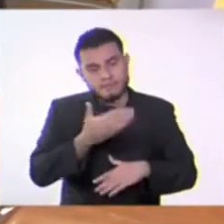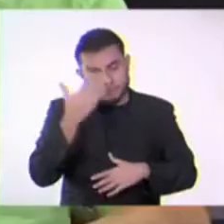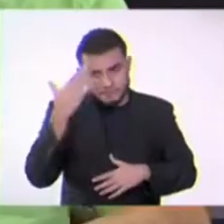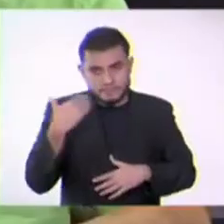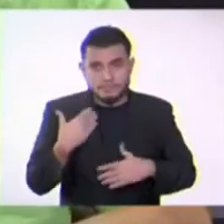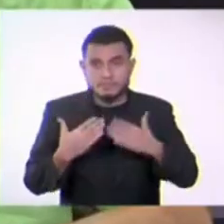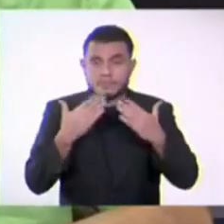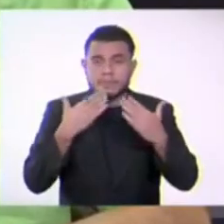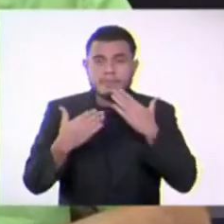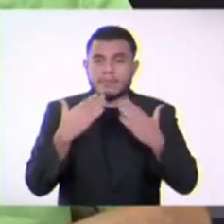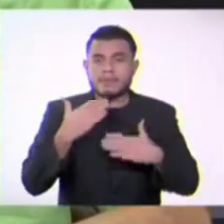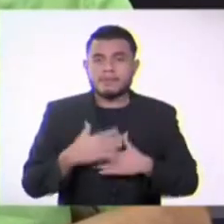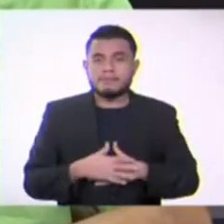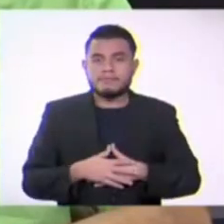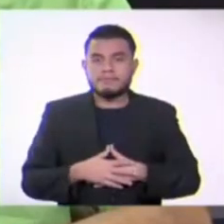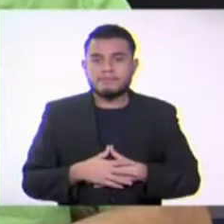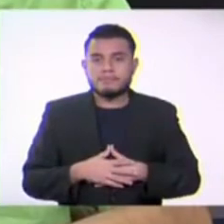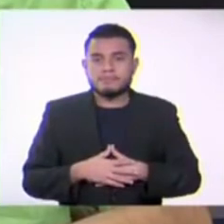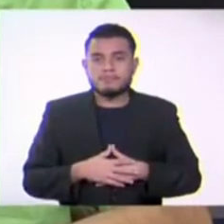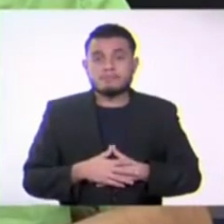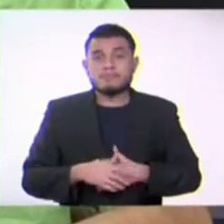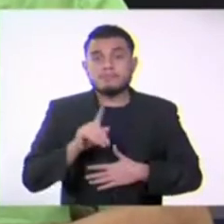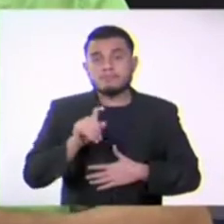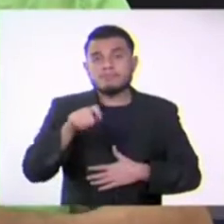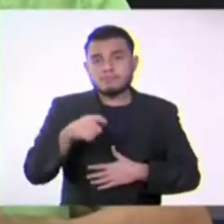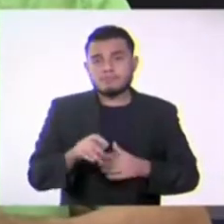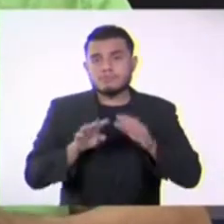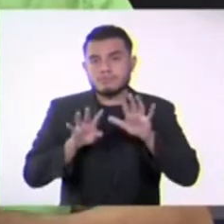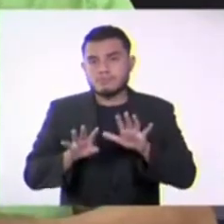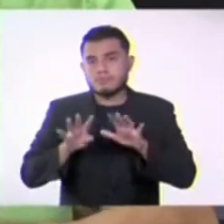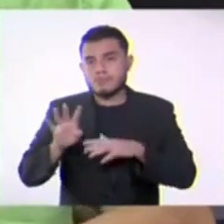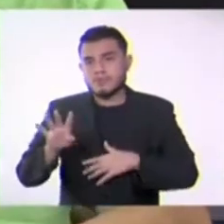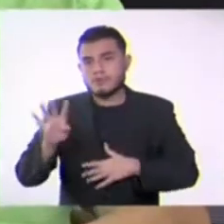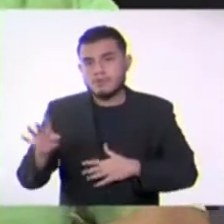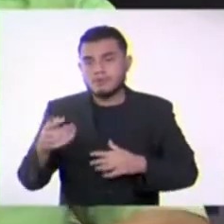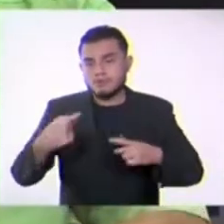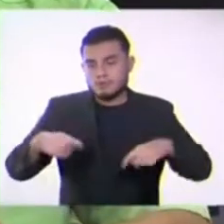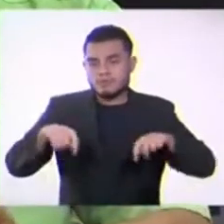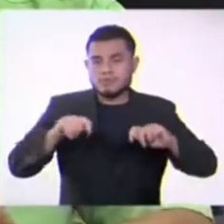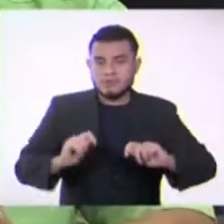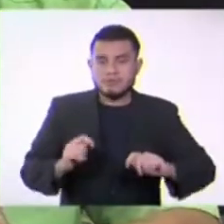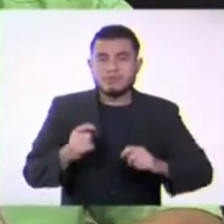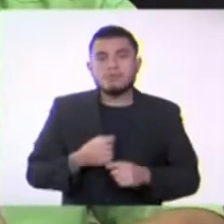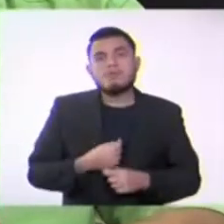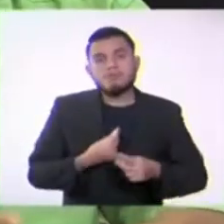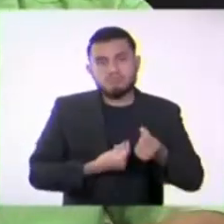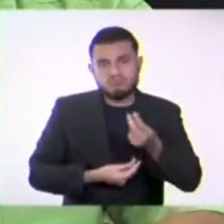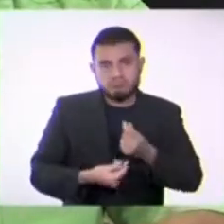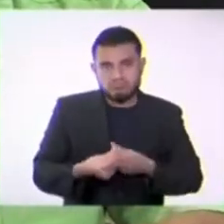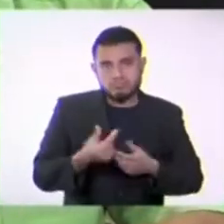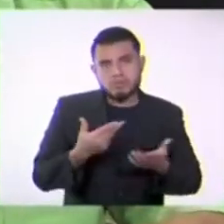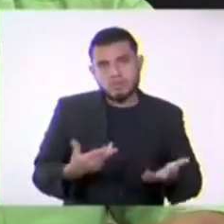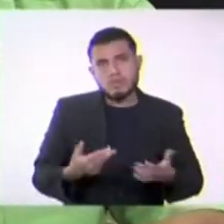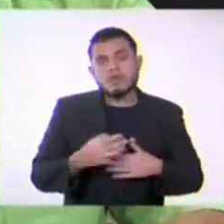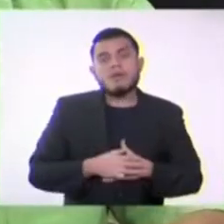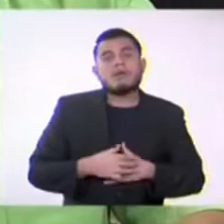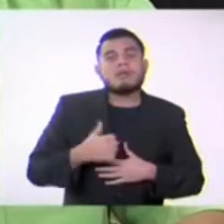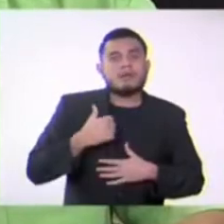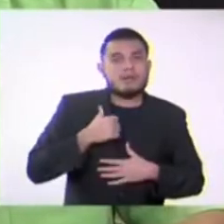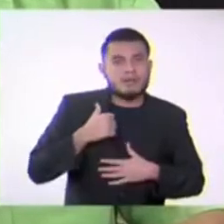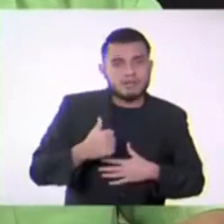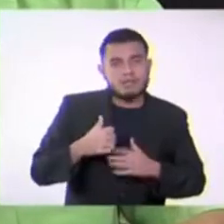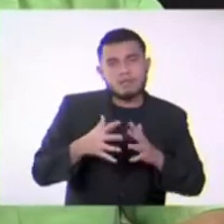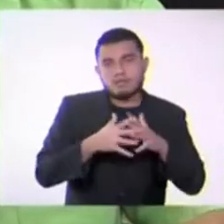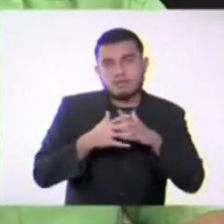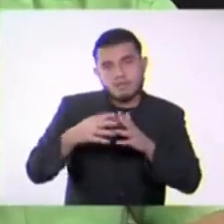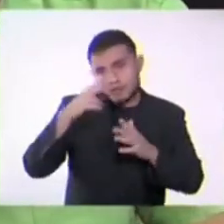que en 1994 se firma el Tratado de Libre Comercio entre Estados Unidos, Canadá y México, pero ese también es el